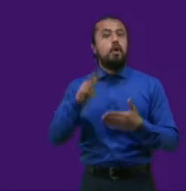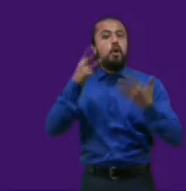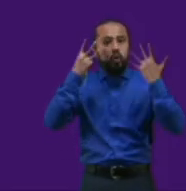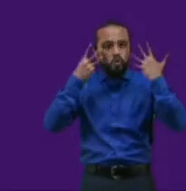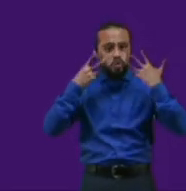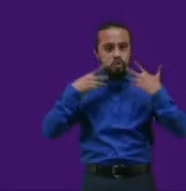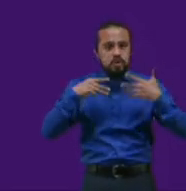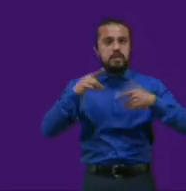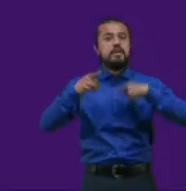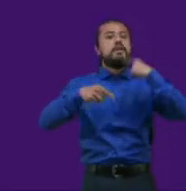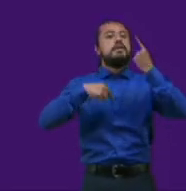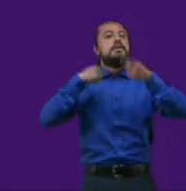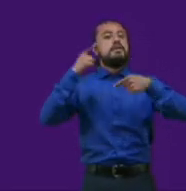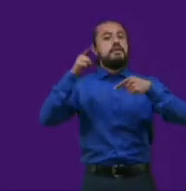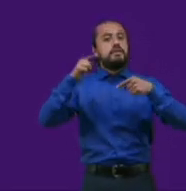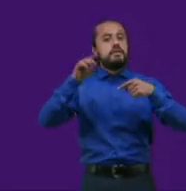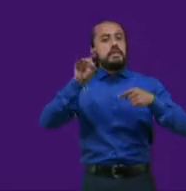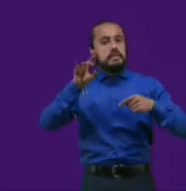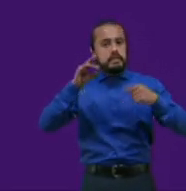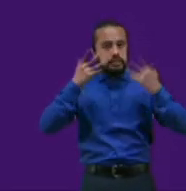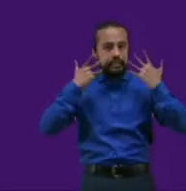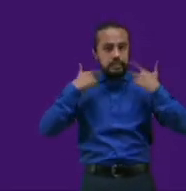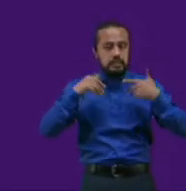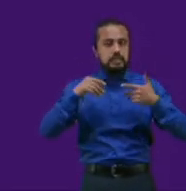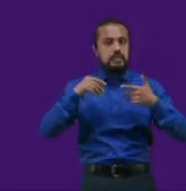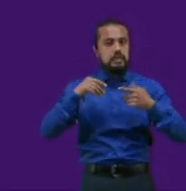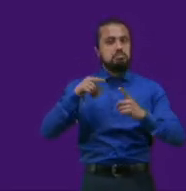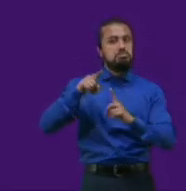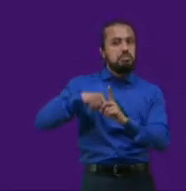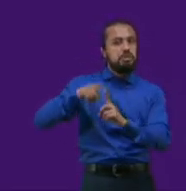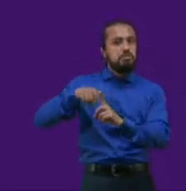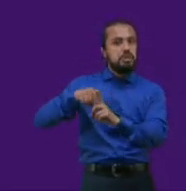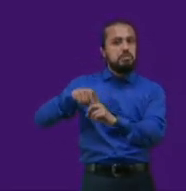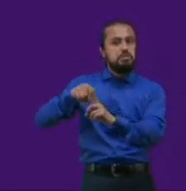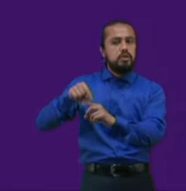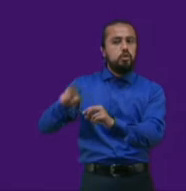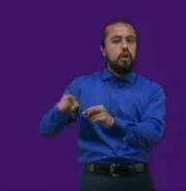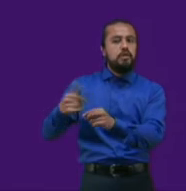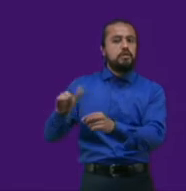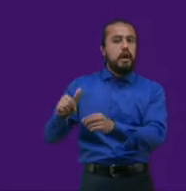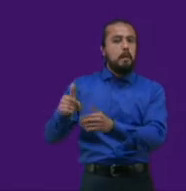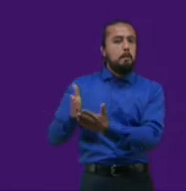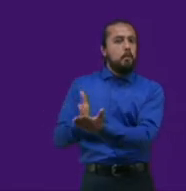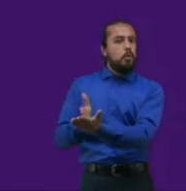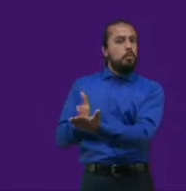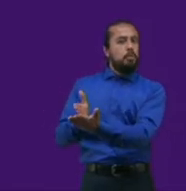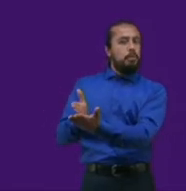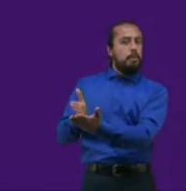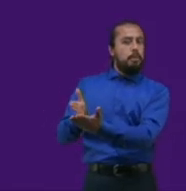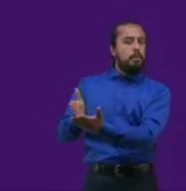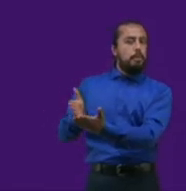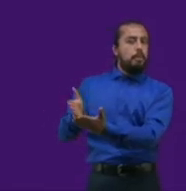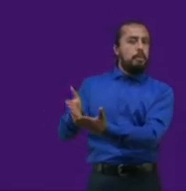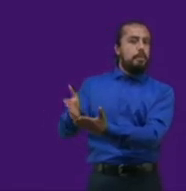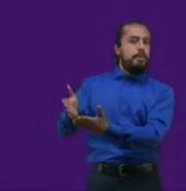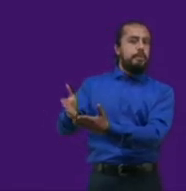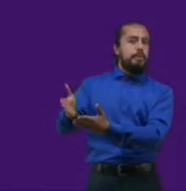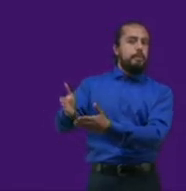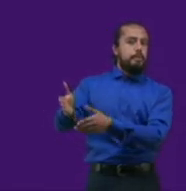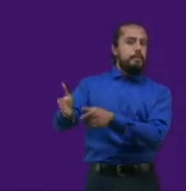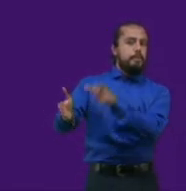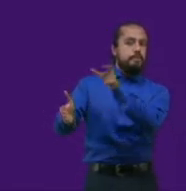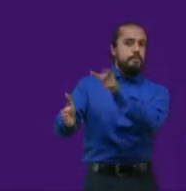mes siguiente, volvió en varios meses, y se genera un valor a lo largo de la vida de ese